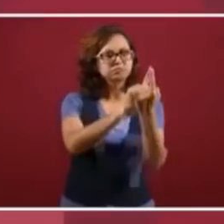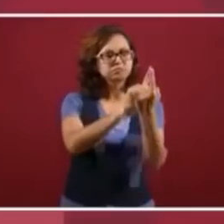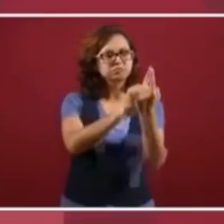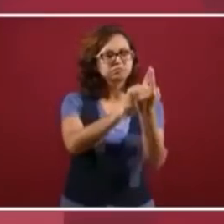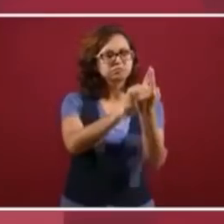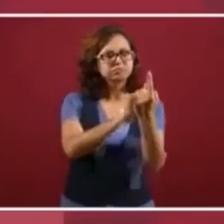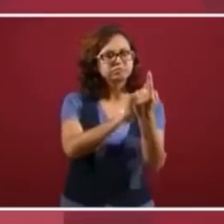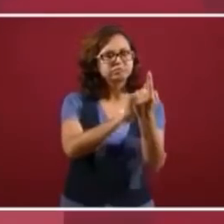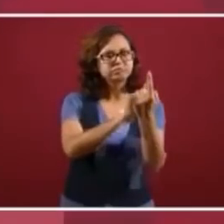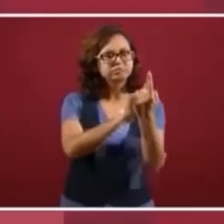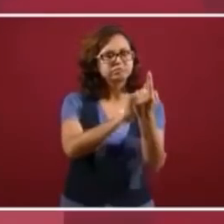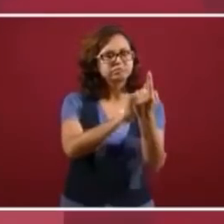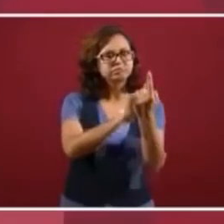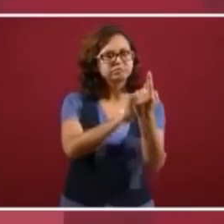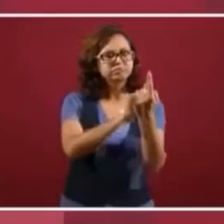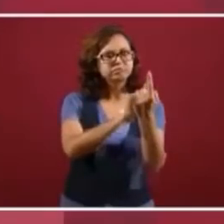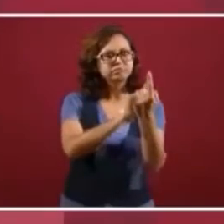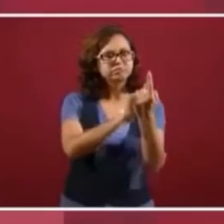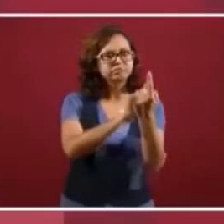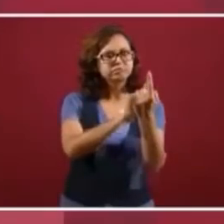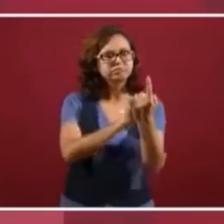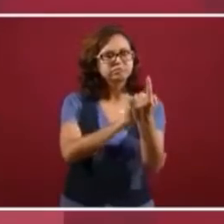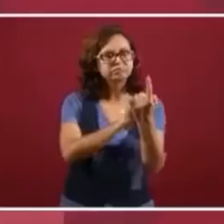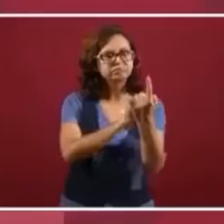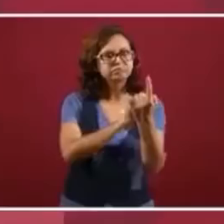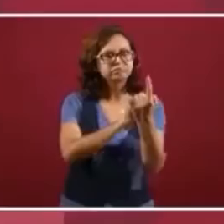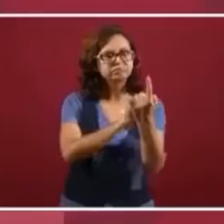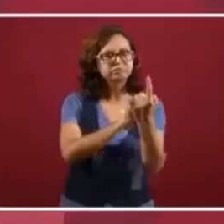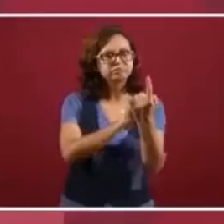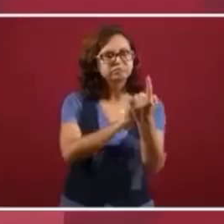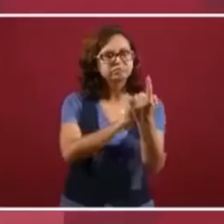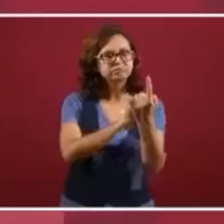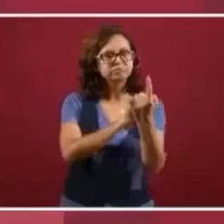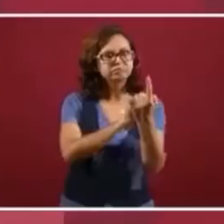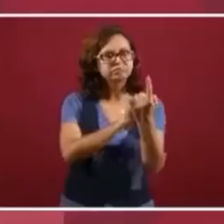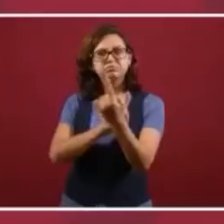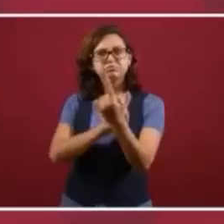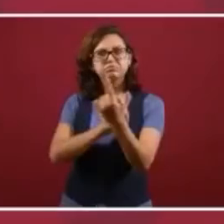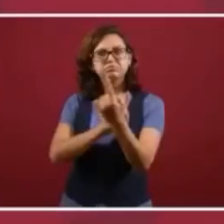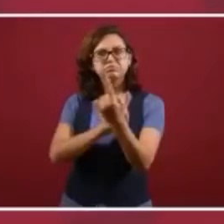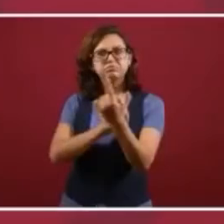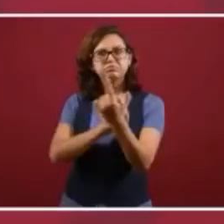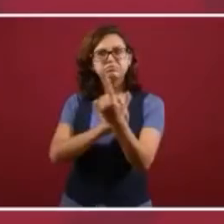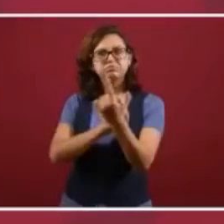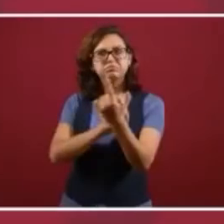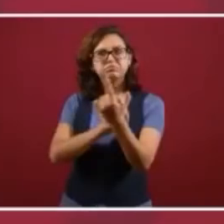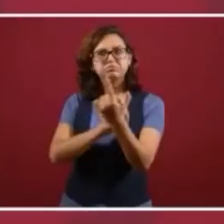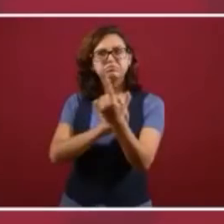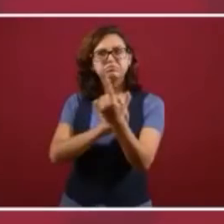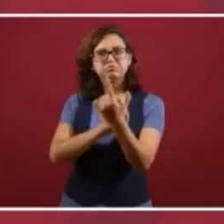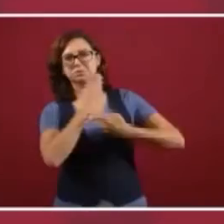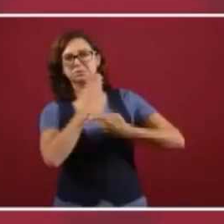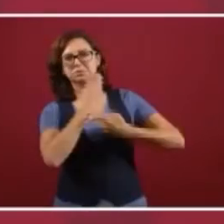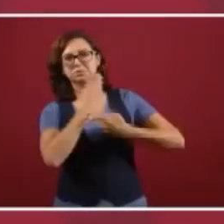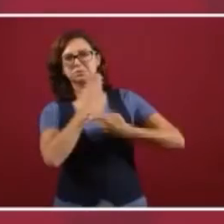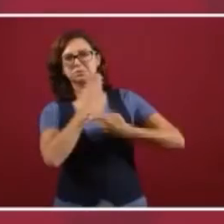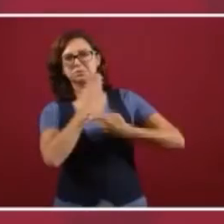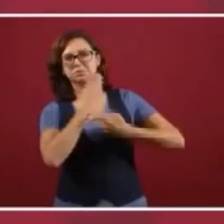pues yo era un peligro para México y la campaña a todo lo que daba